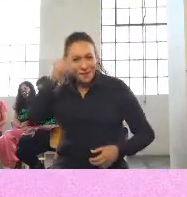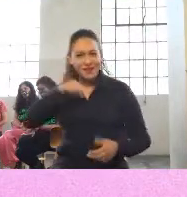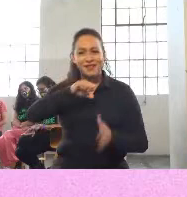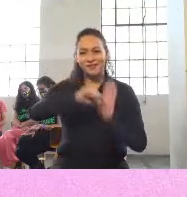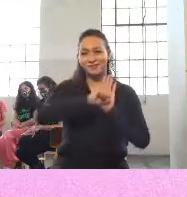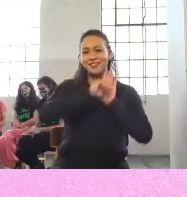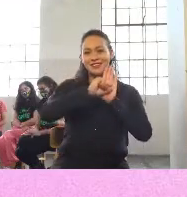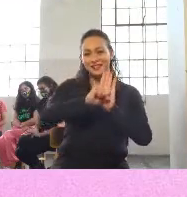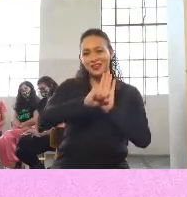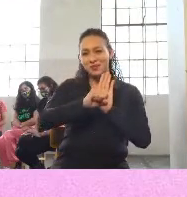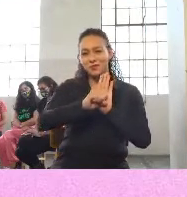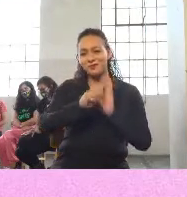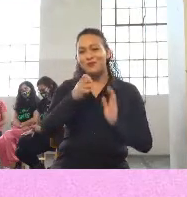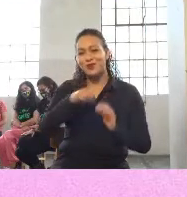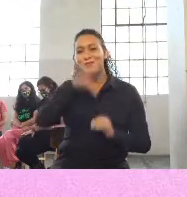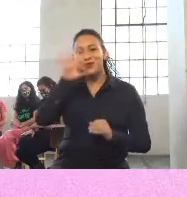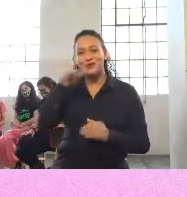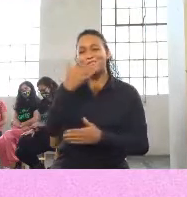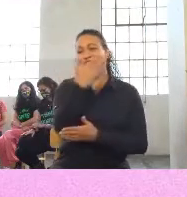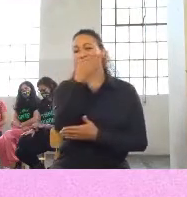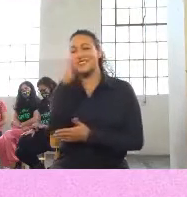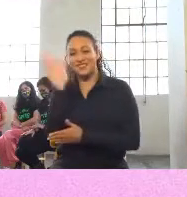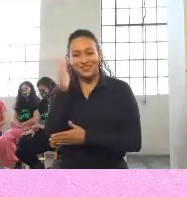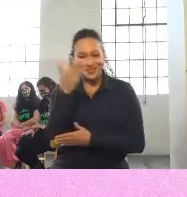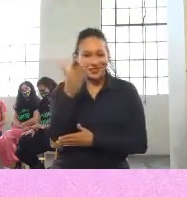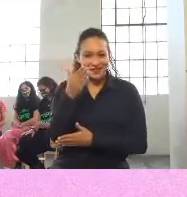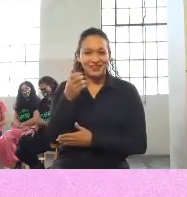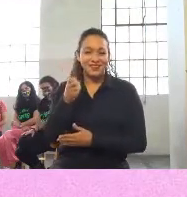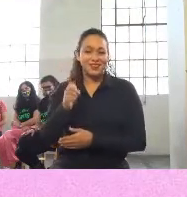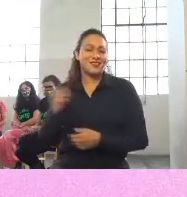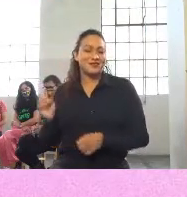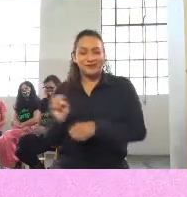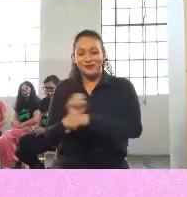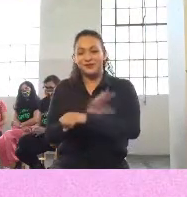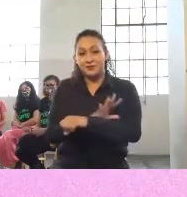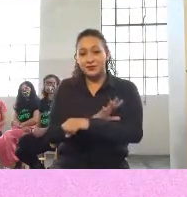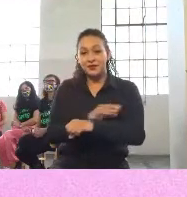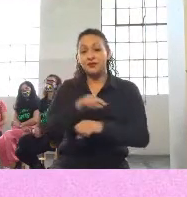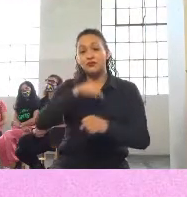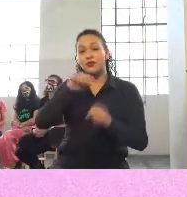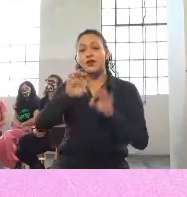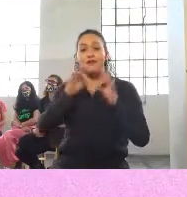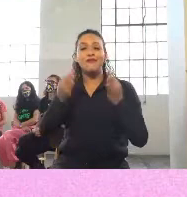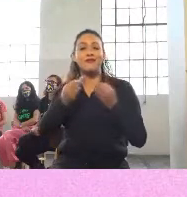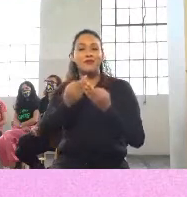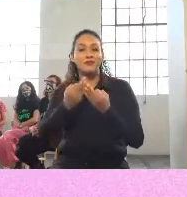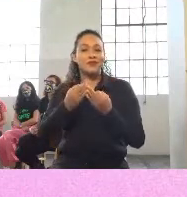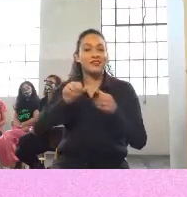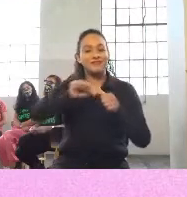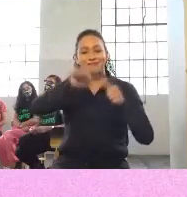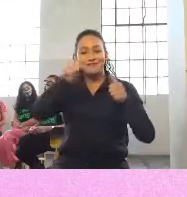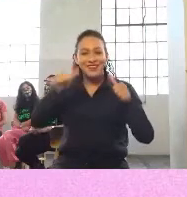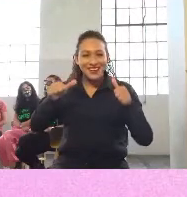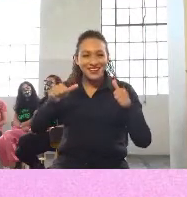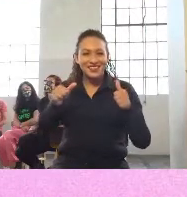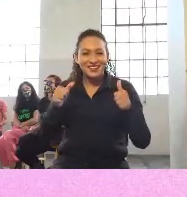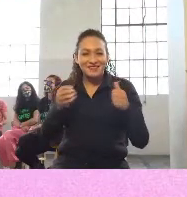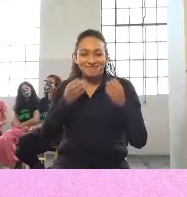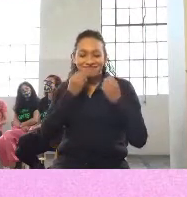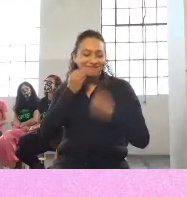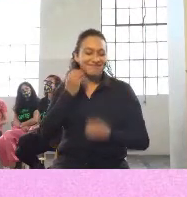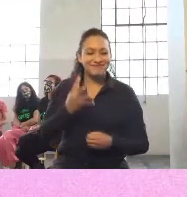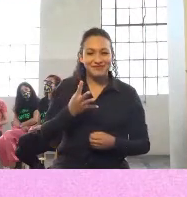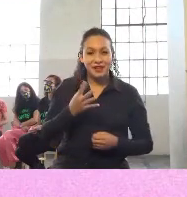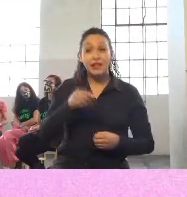y de esta deconstrucción simbólica, por eso es fundamental en el planteamiento artístico de esta pieza. Y a raíz de ella, pues se